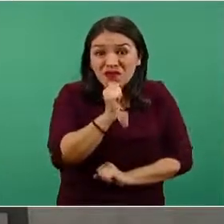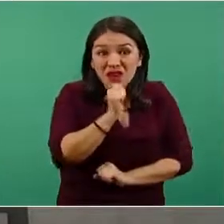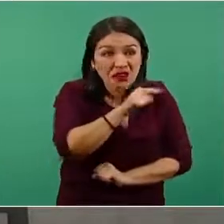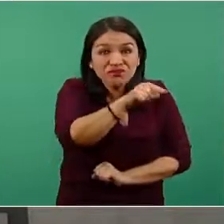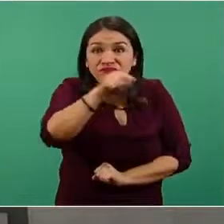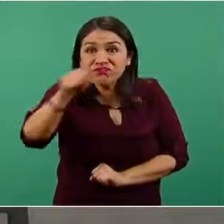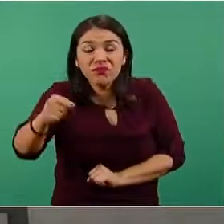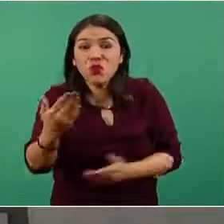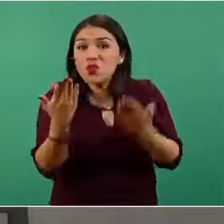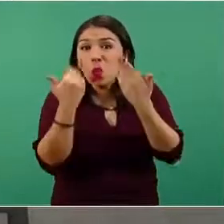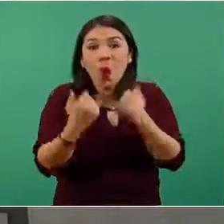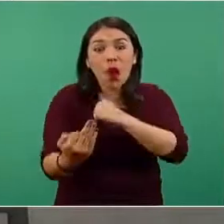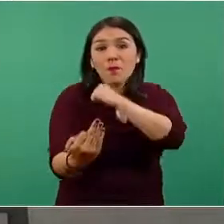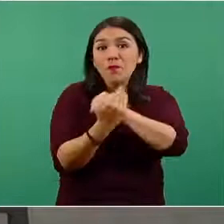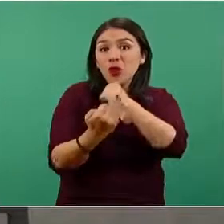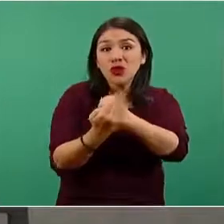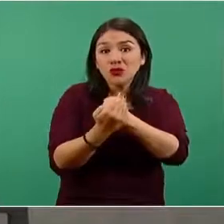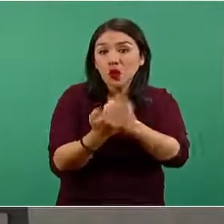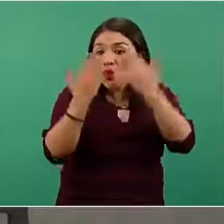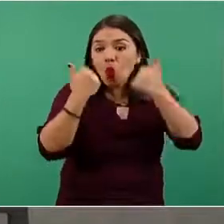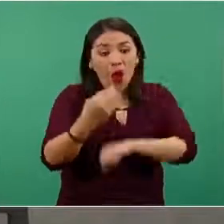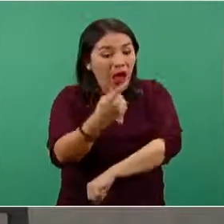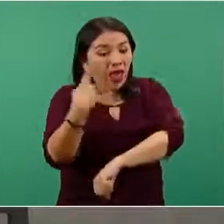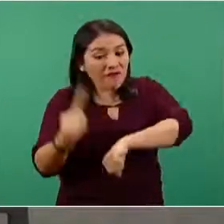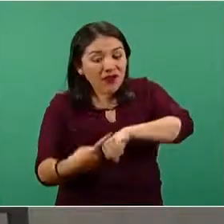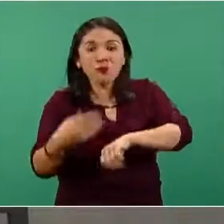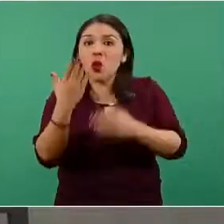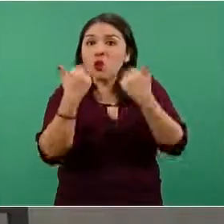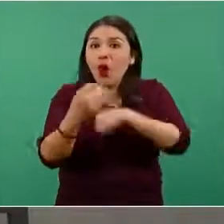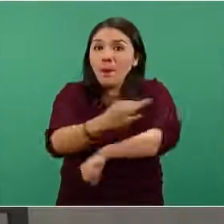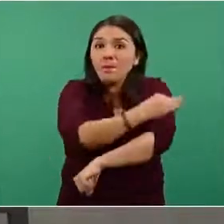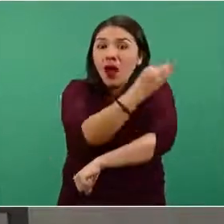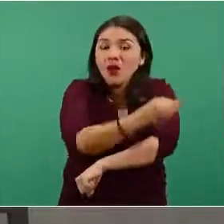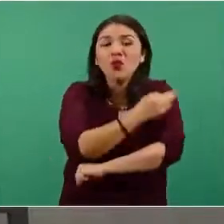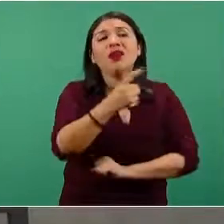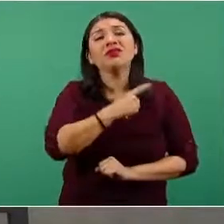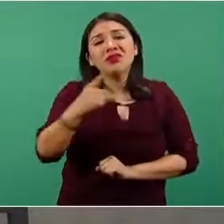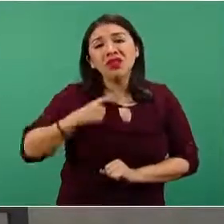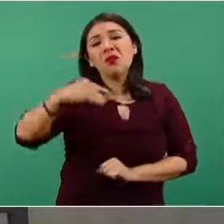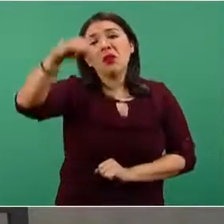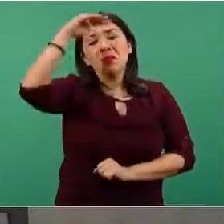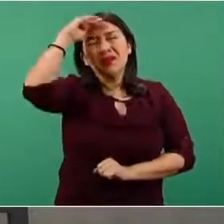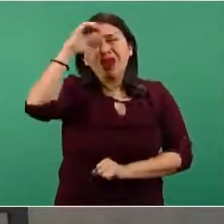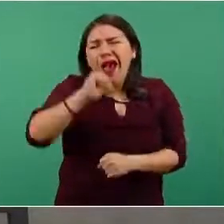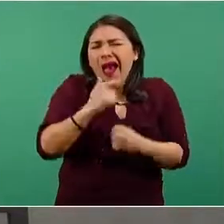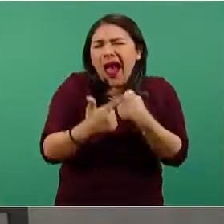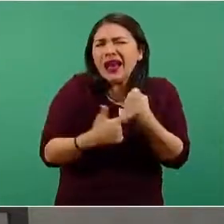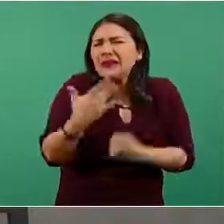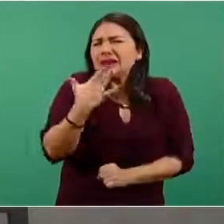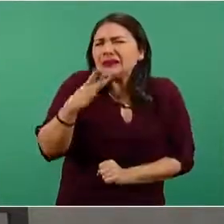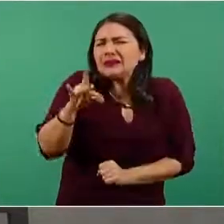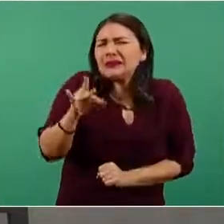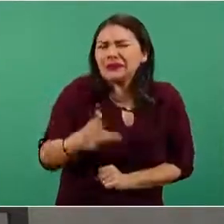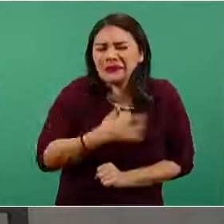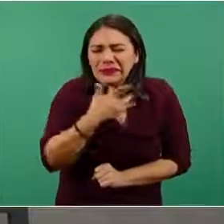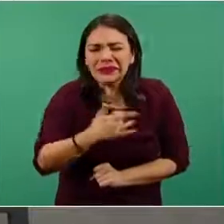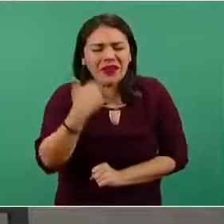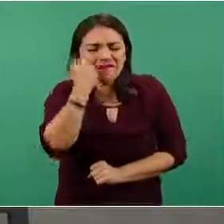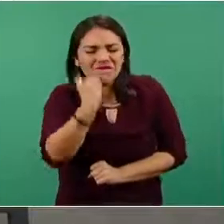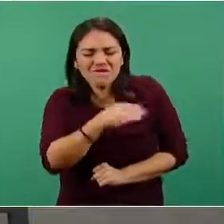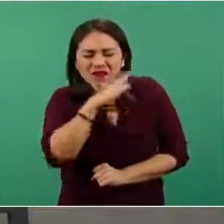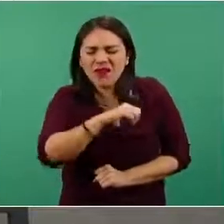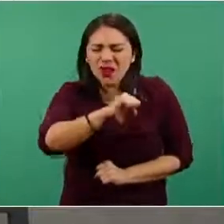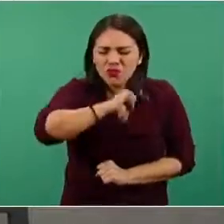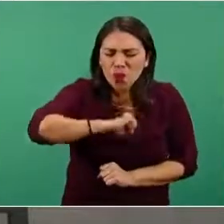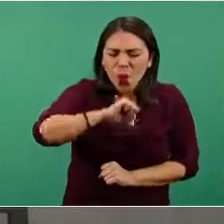tengamos protección por inmunidad, debemos asumir que cualquier síntoma de los que hemos mencionado, fiebre, tos,